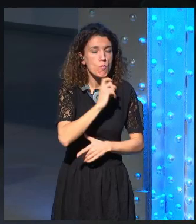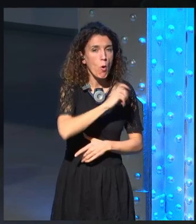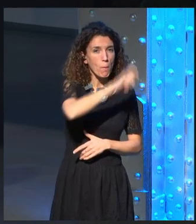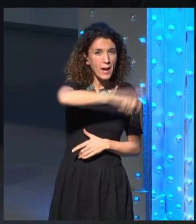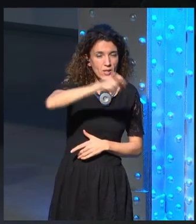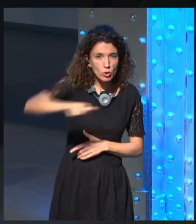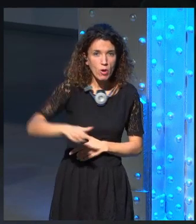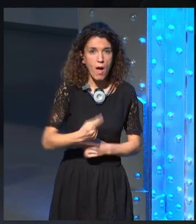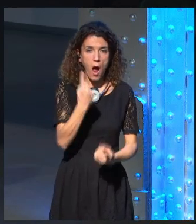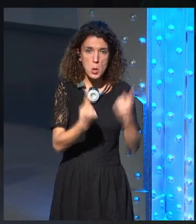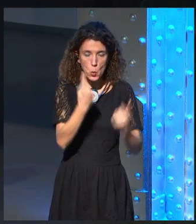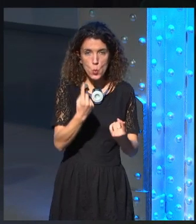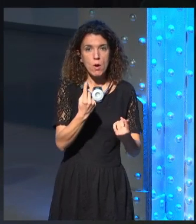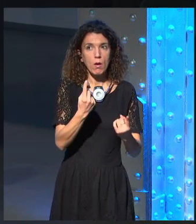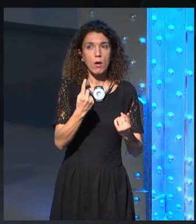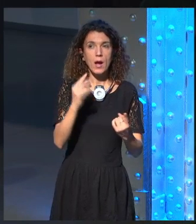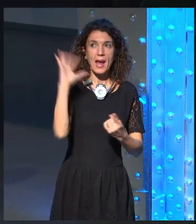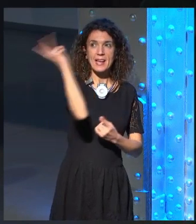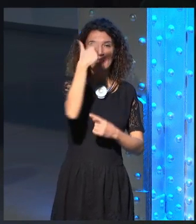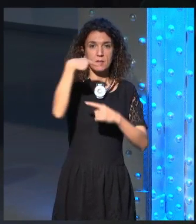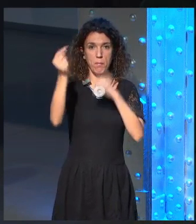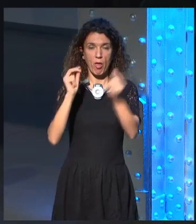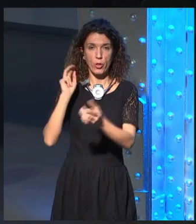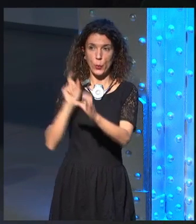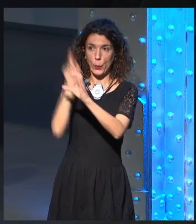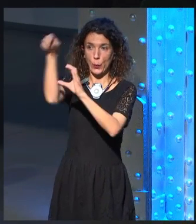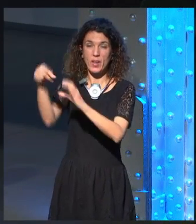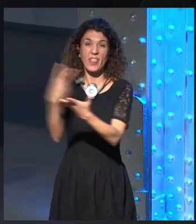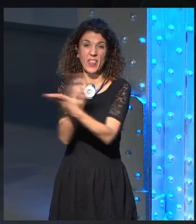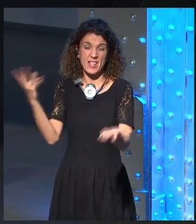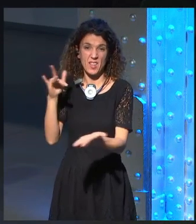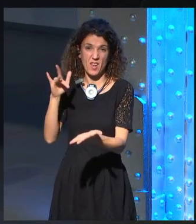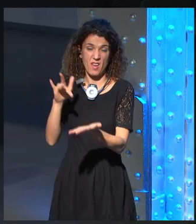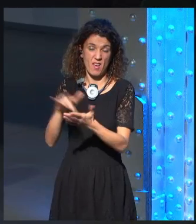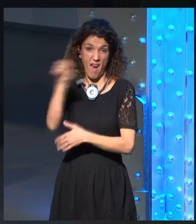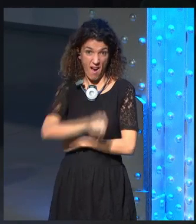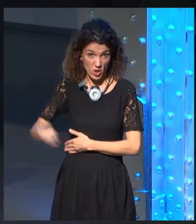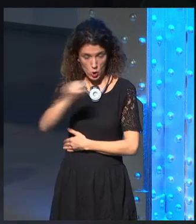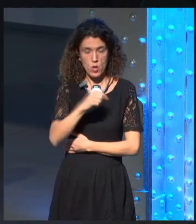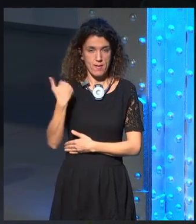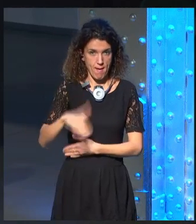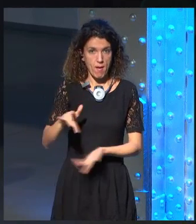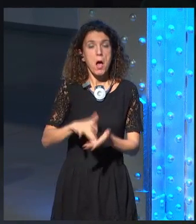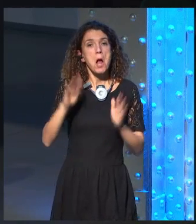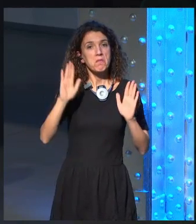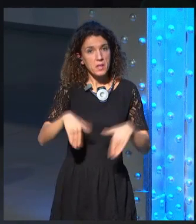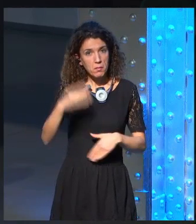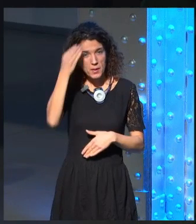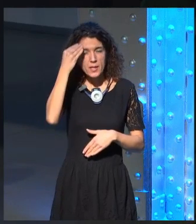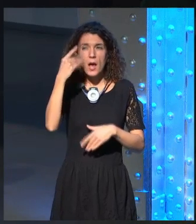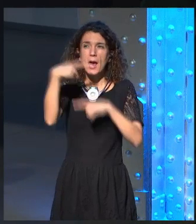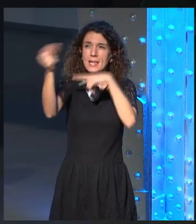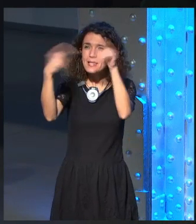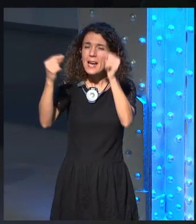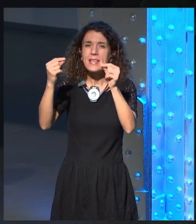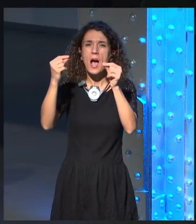gente que ha estado en el espacio y llevamos con esta estación 17 años. Entonces, por otra parte, también se consideran cuántas estrellas